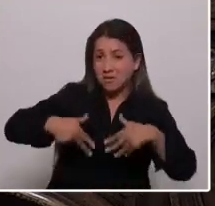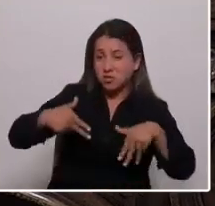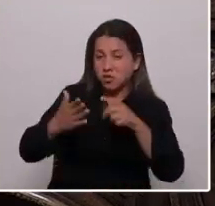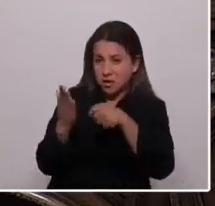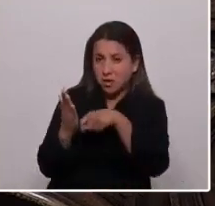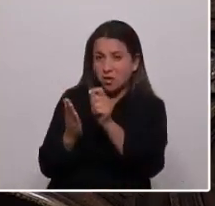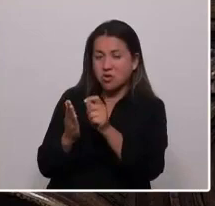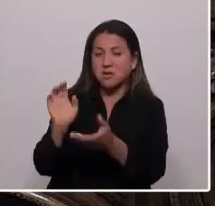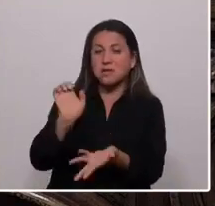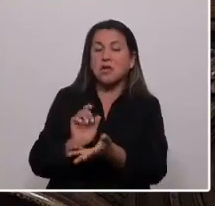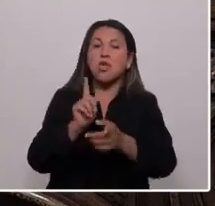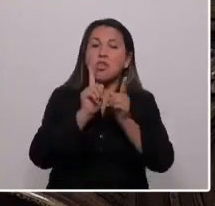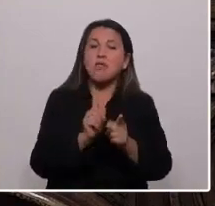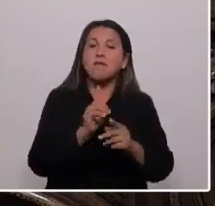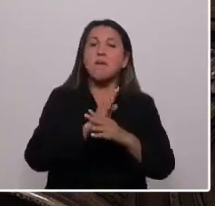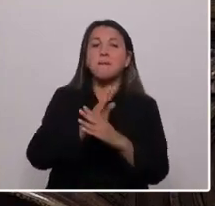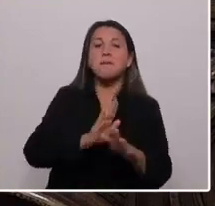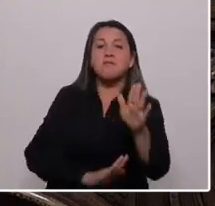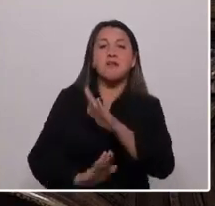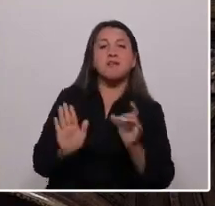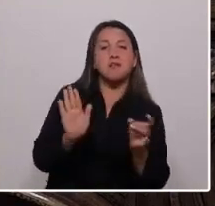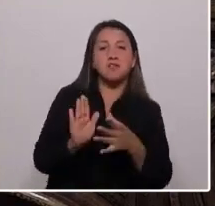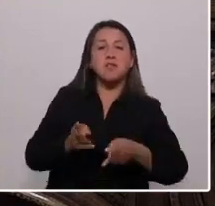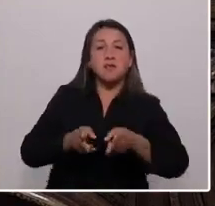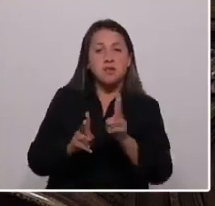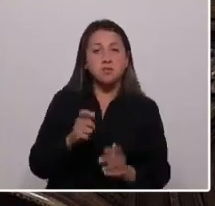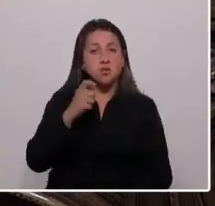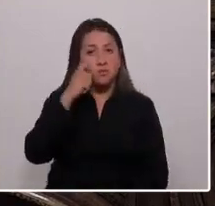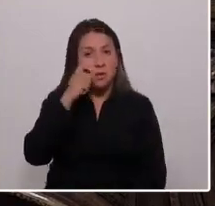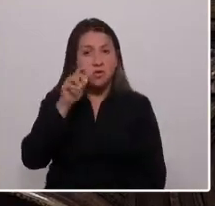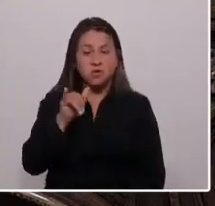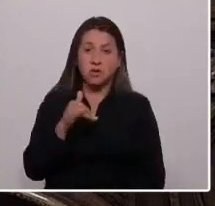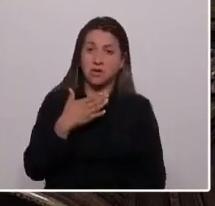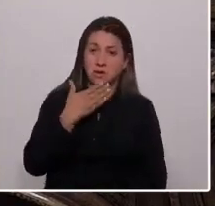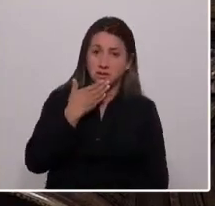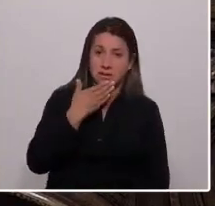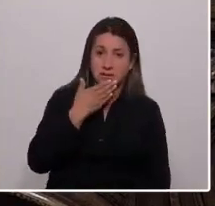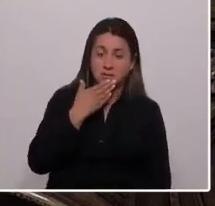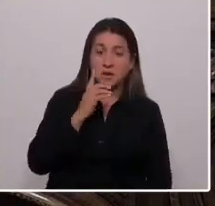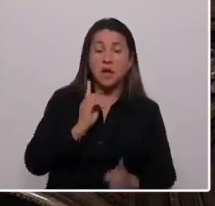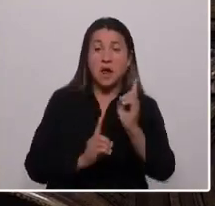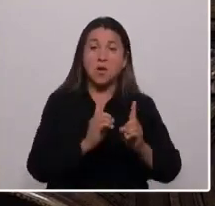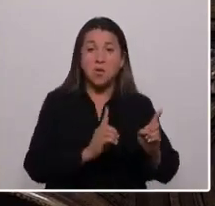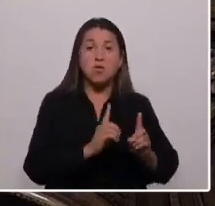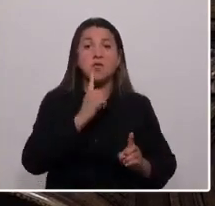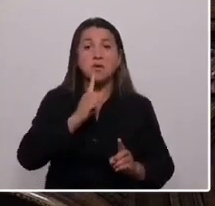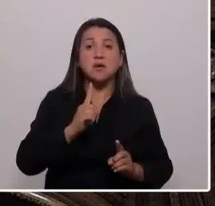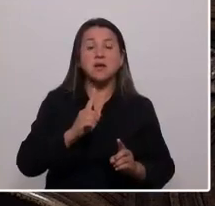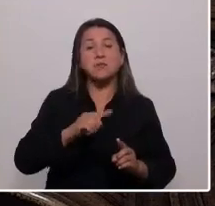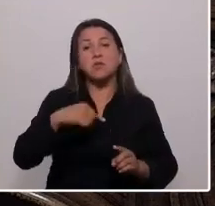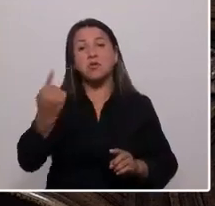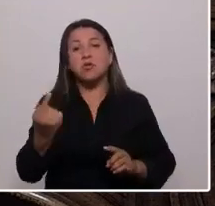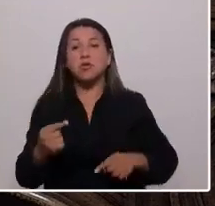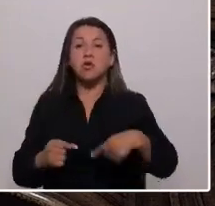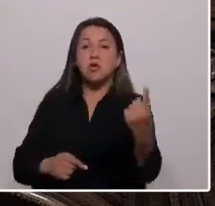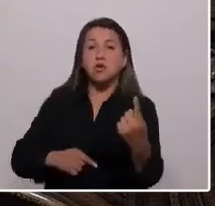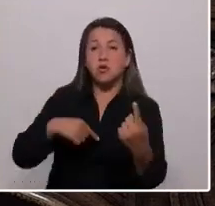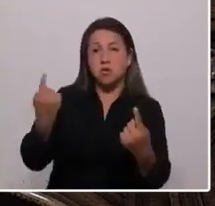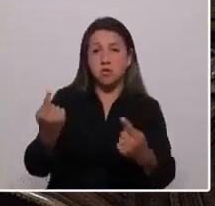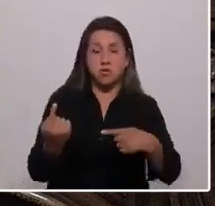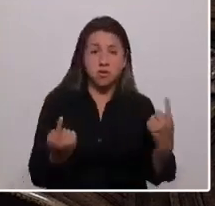deber de prevenir las violaciones de derechos humanos, inclusive aquellas cometidas por terceros particulares. El escenario es